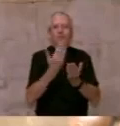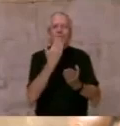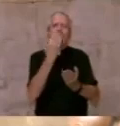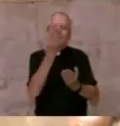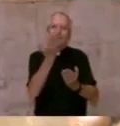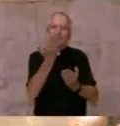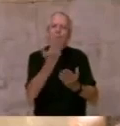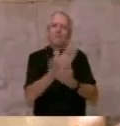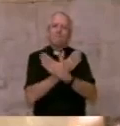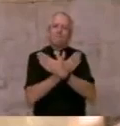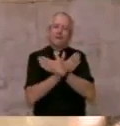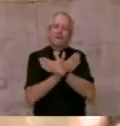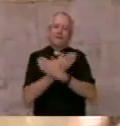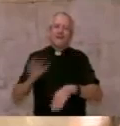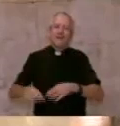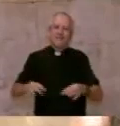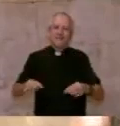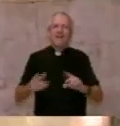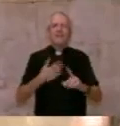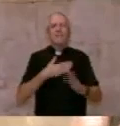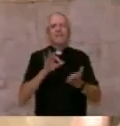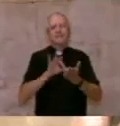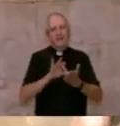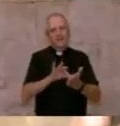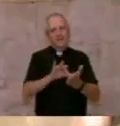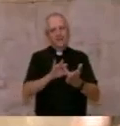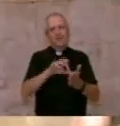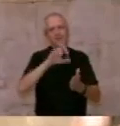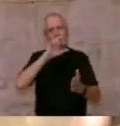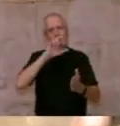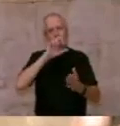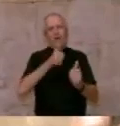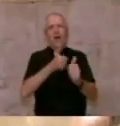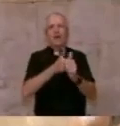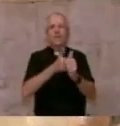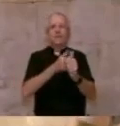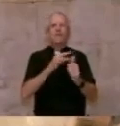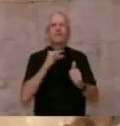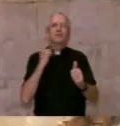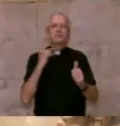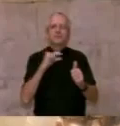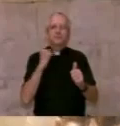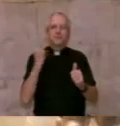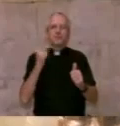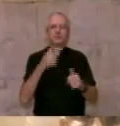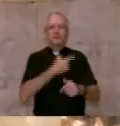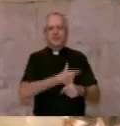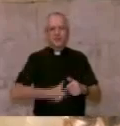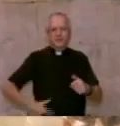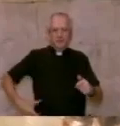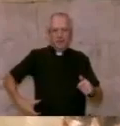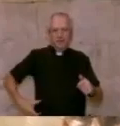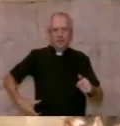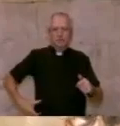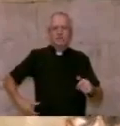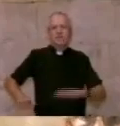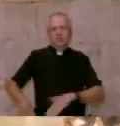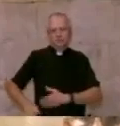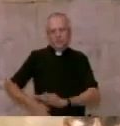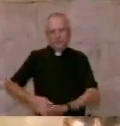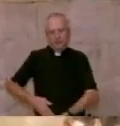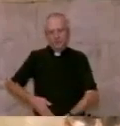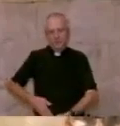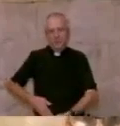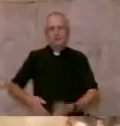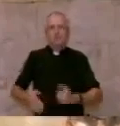pido, Virgen de la Cinta, que mi servicio de obispo, acompañado de los presbíteros y diáconos, de los